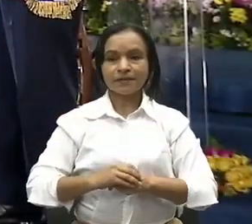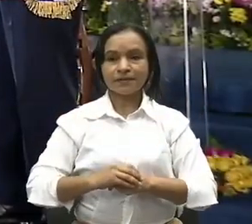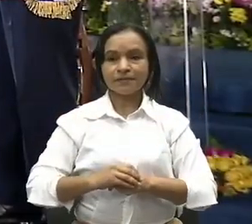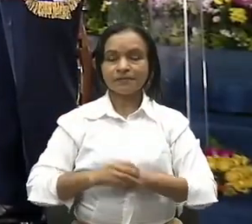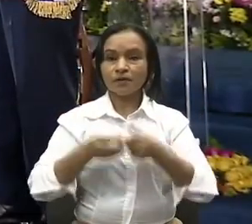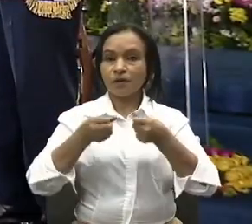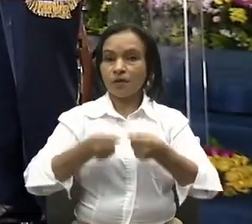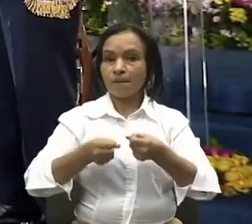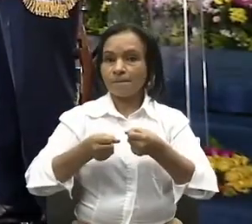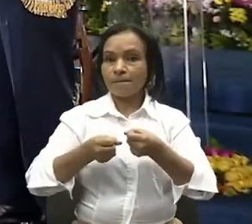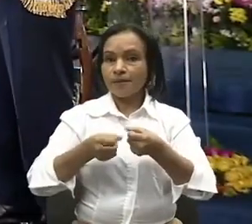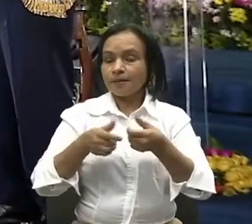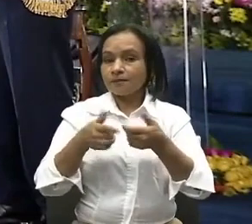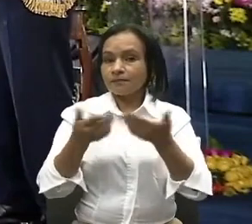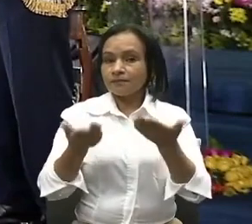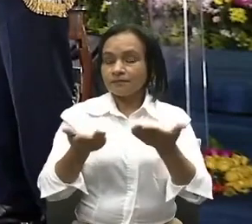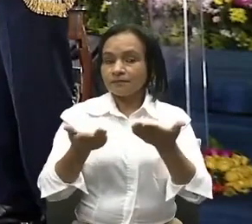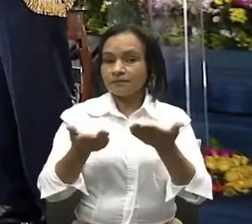Y